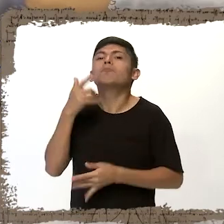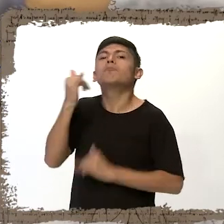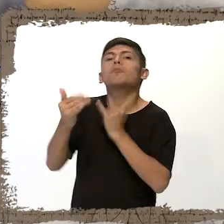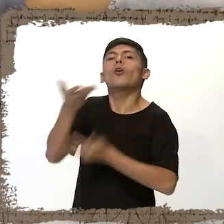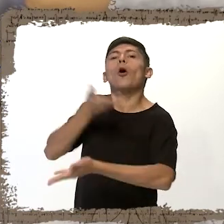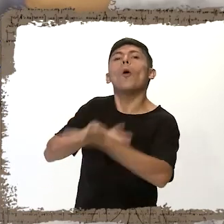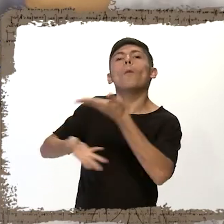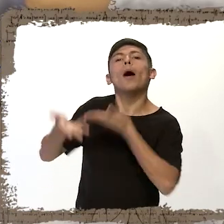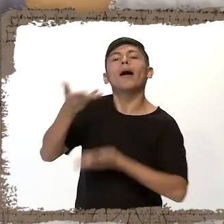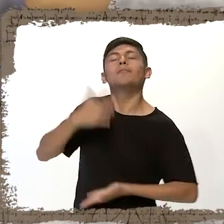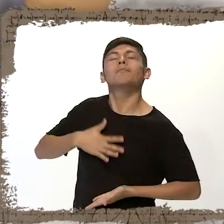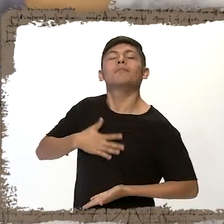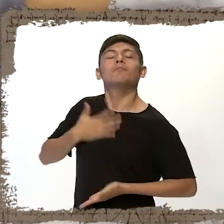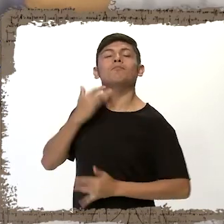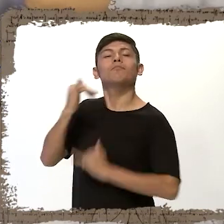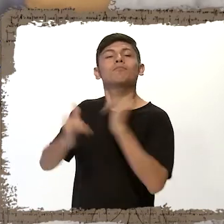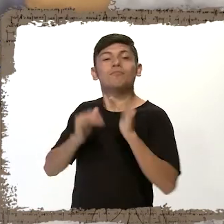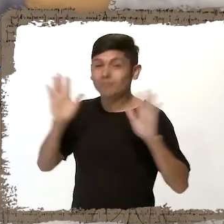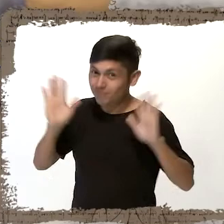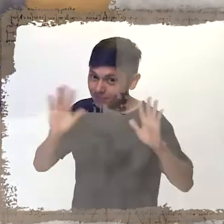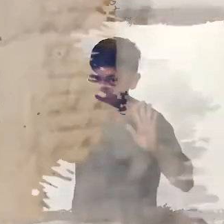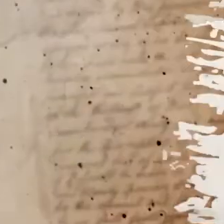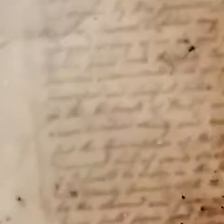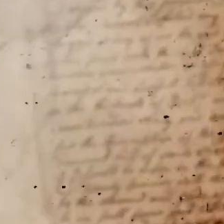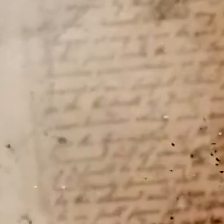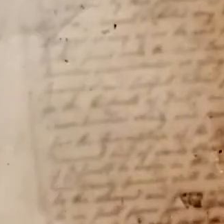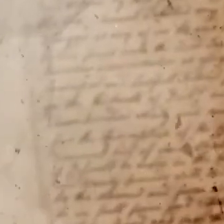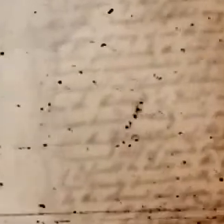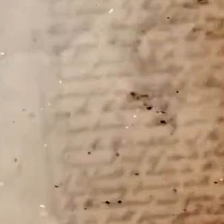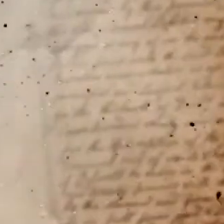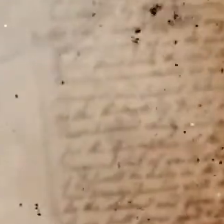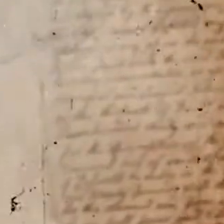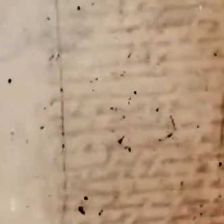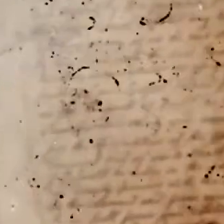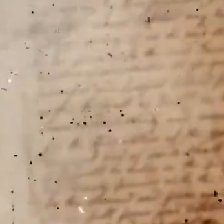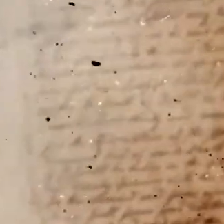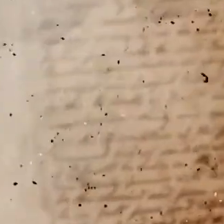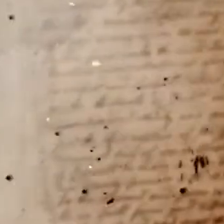es compartirlo con mucho amor.